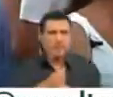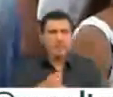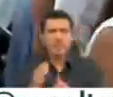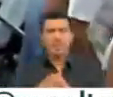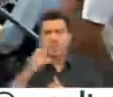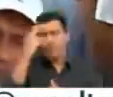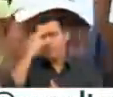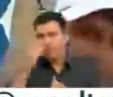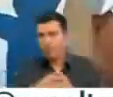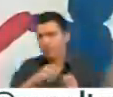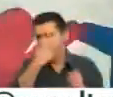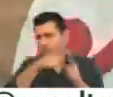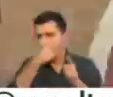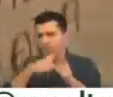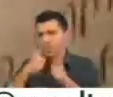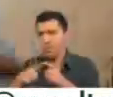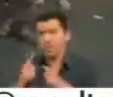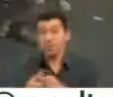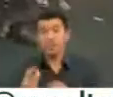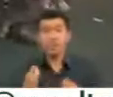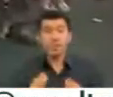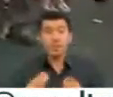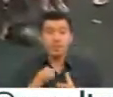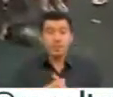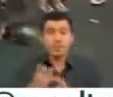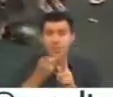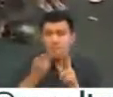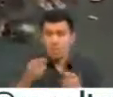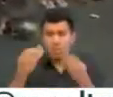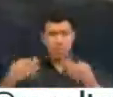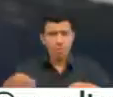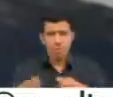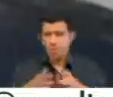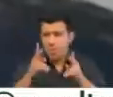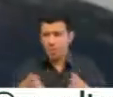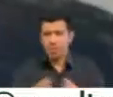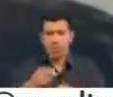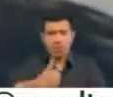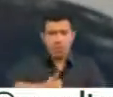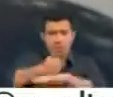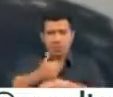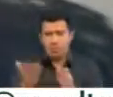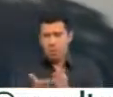las religiones, ¿por qué no gente del común, rectores de instituciones,